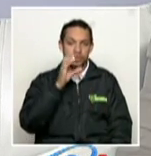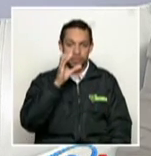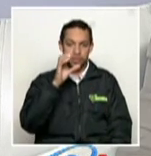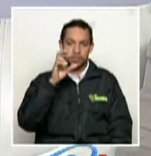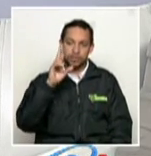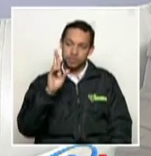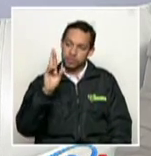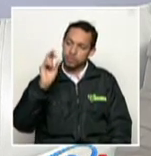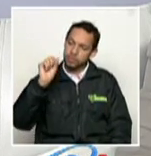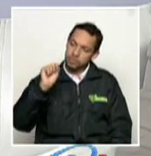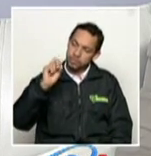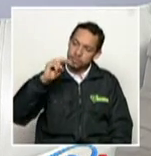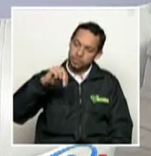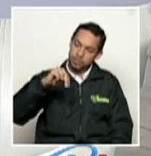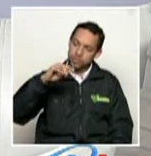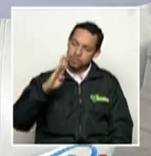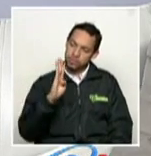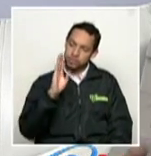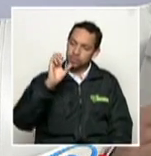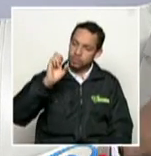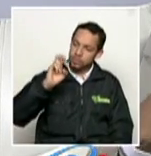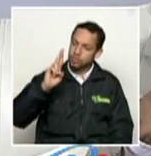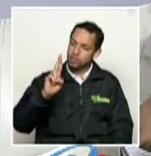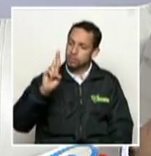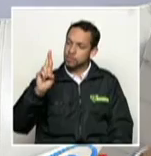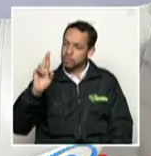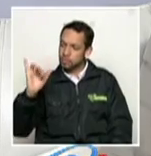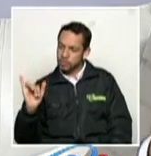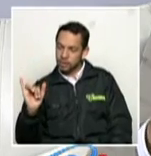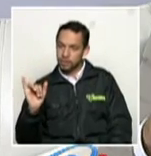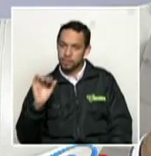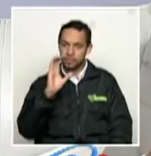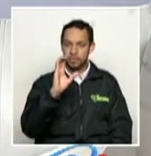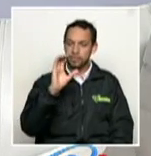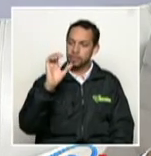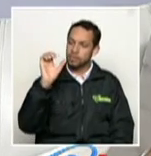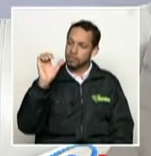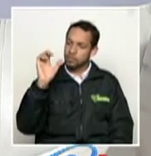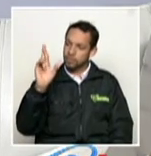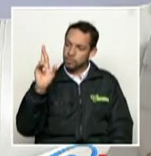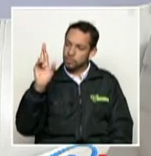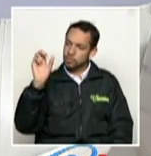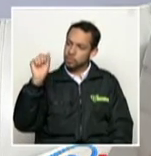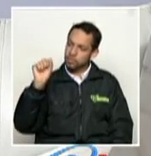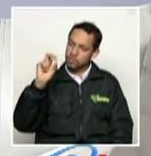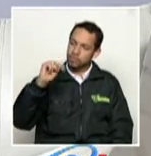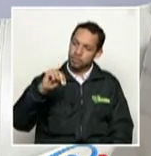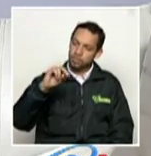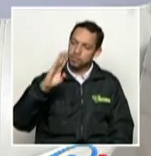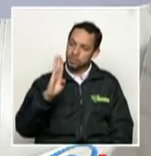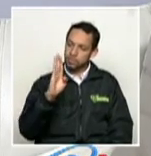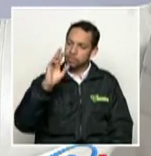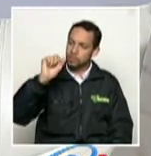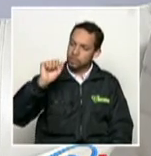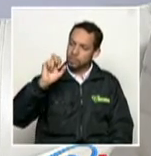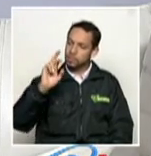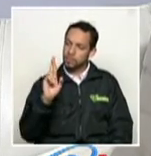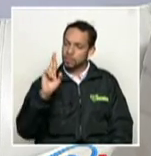Cranberry. Ese producto Cranberry lo que hace es mejorar las vías